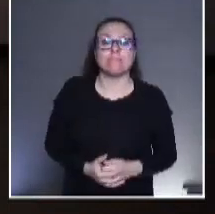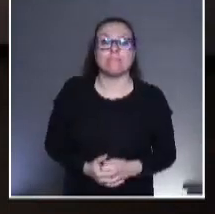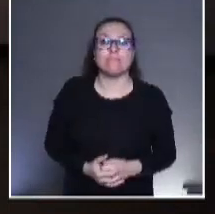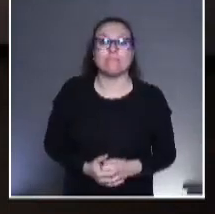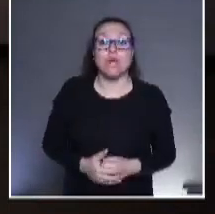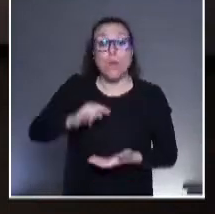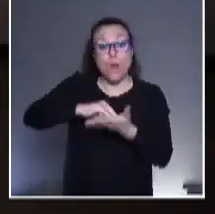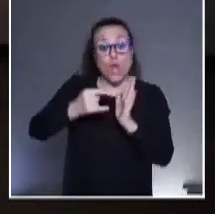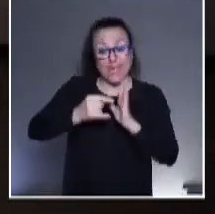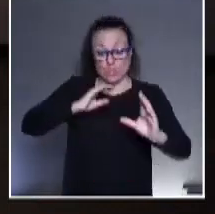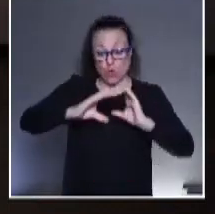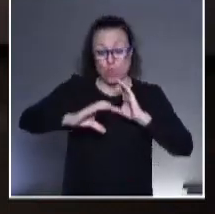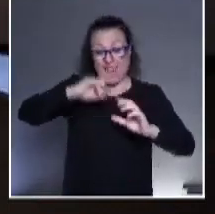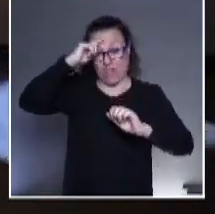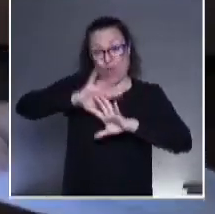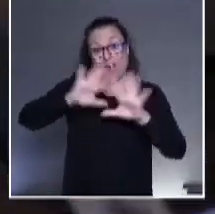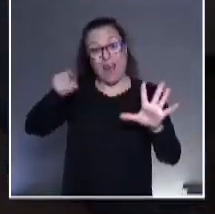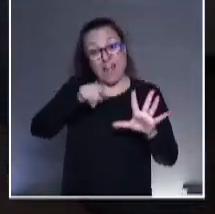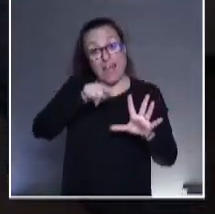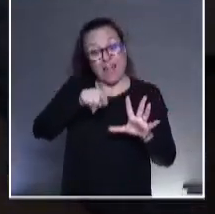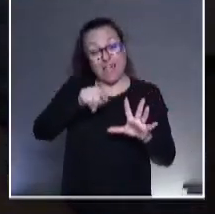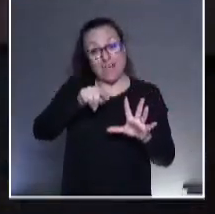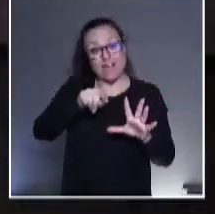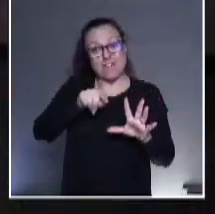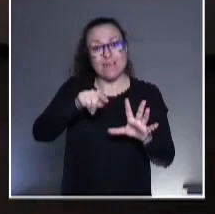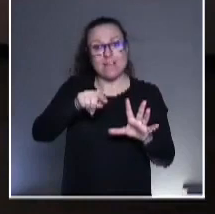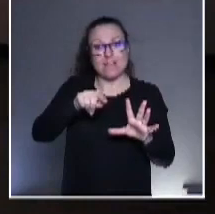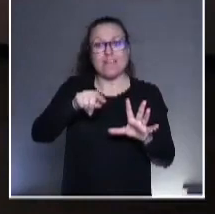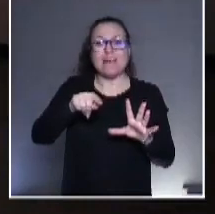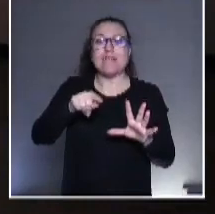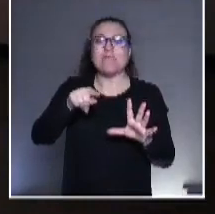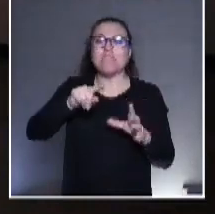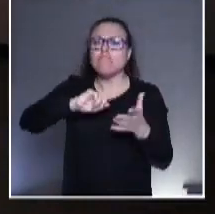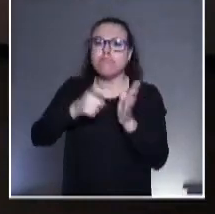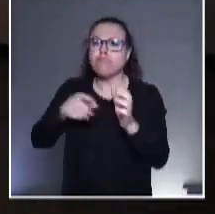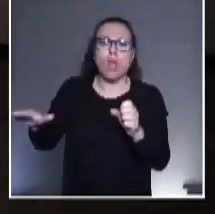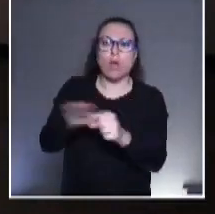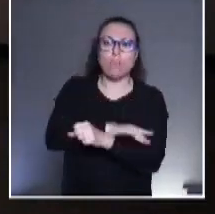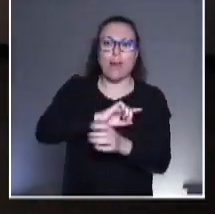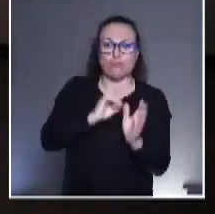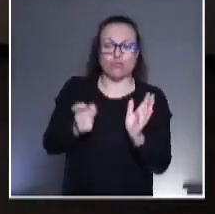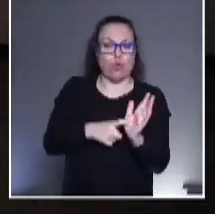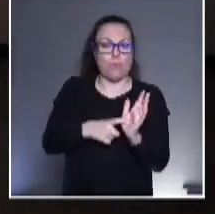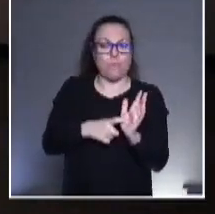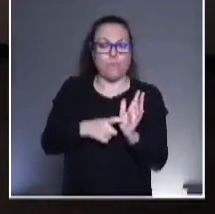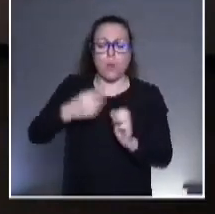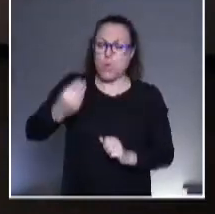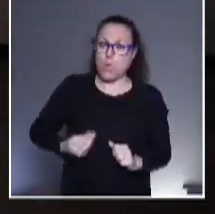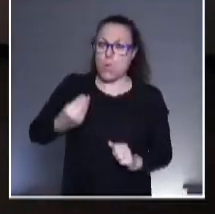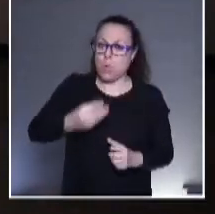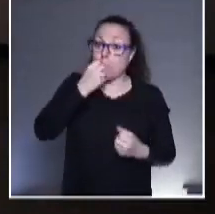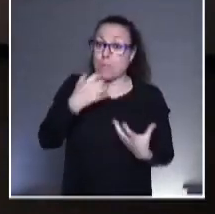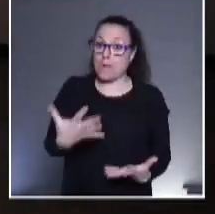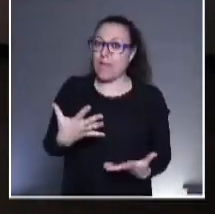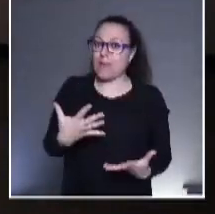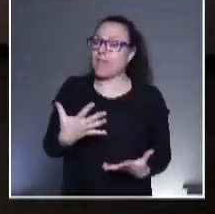los proyectos de comunicación clara pueden ser grandes, holísticos, pueden ser auténticos, como estamos